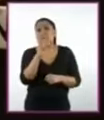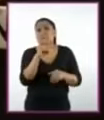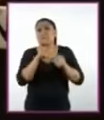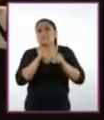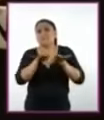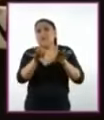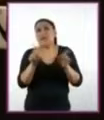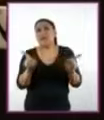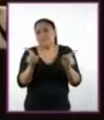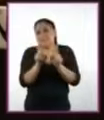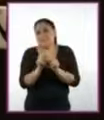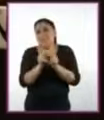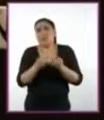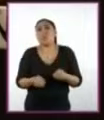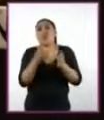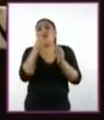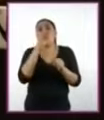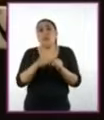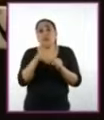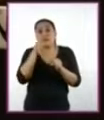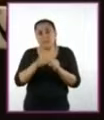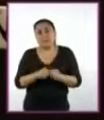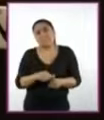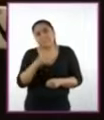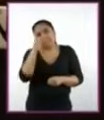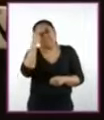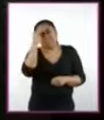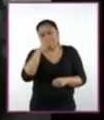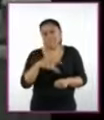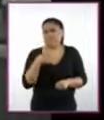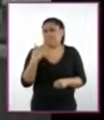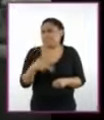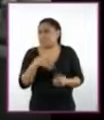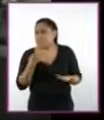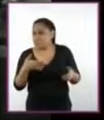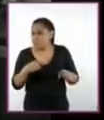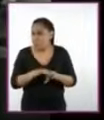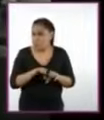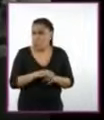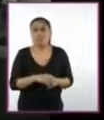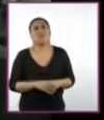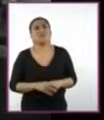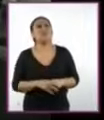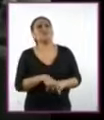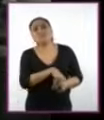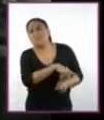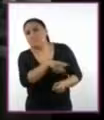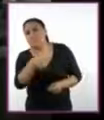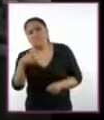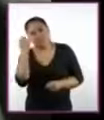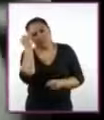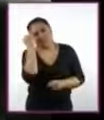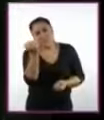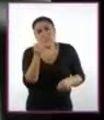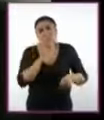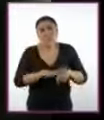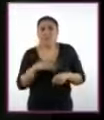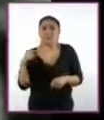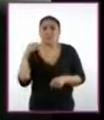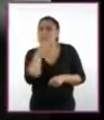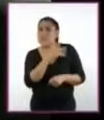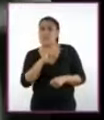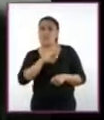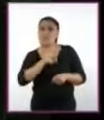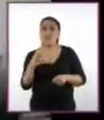de letras en un mensaje. Así que la meta era intuitiva: ver quién podía encontrar una forma rápida